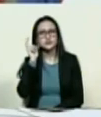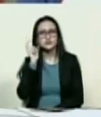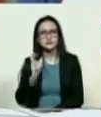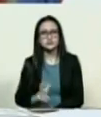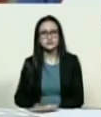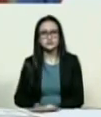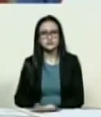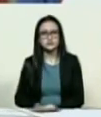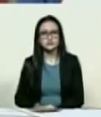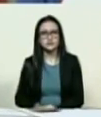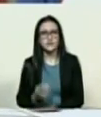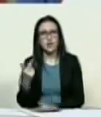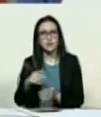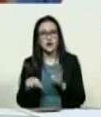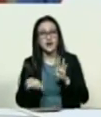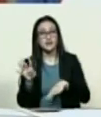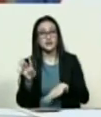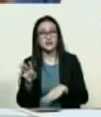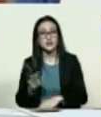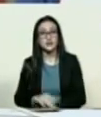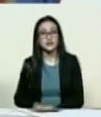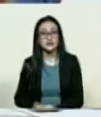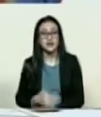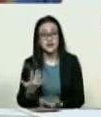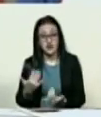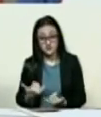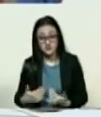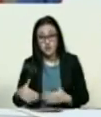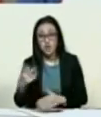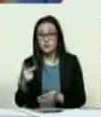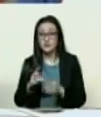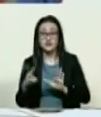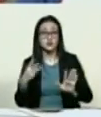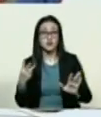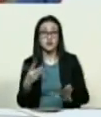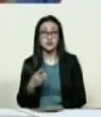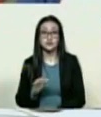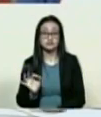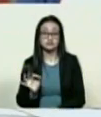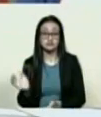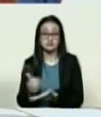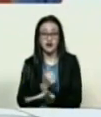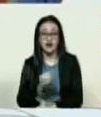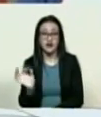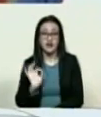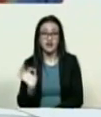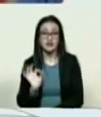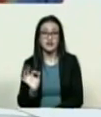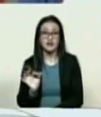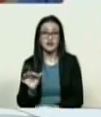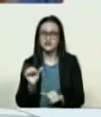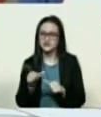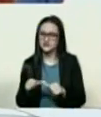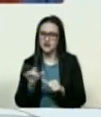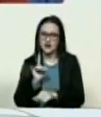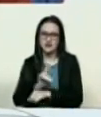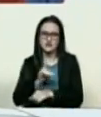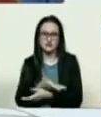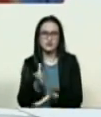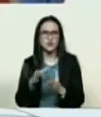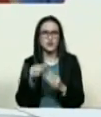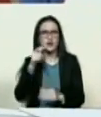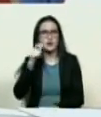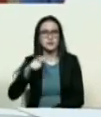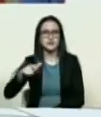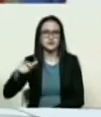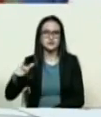Sí, creo que en el 2014 comenzaron con eso y ya estamos en el 2018 y nada. Y nada, y así van a seguir engañando a su gente. Ellos engañaron a su